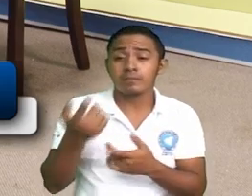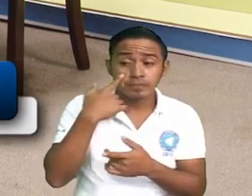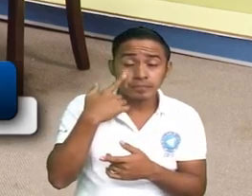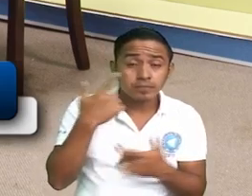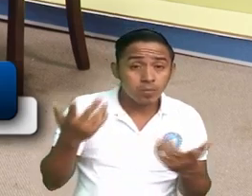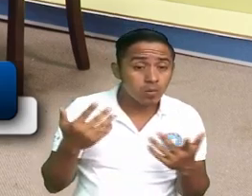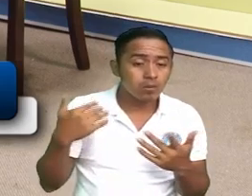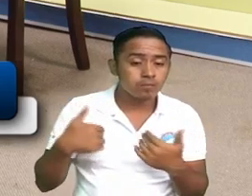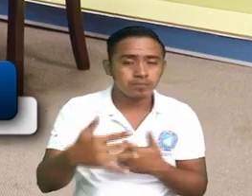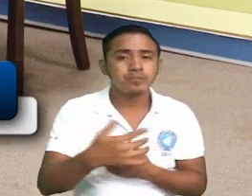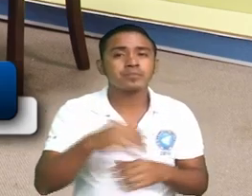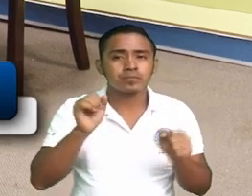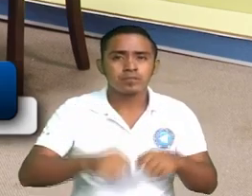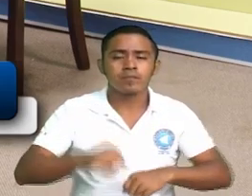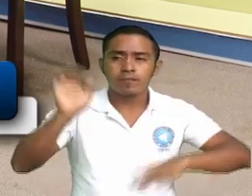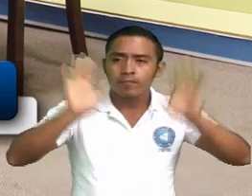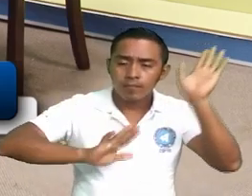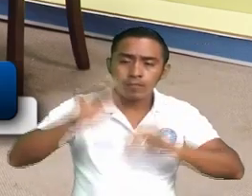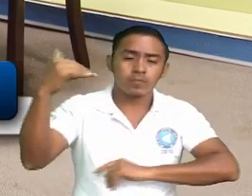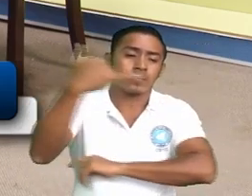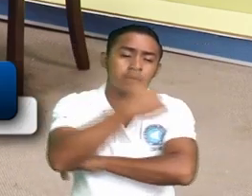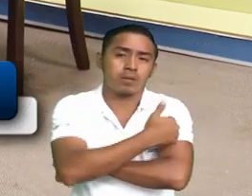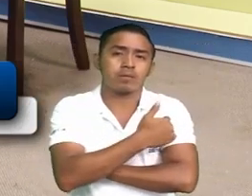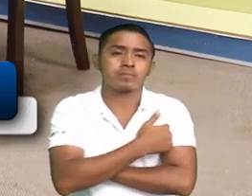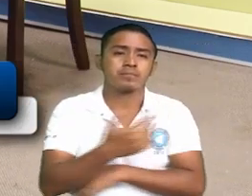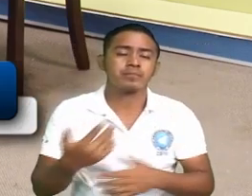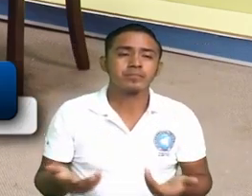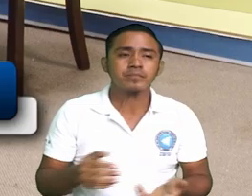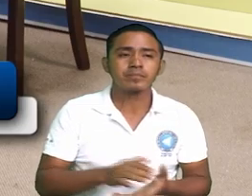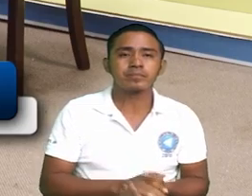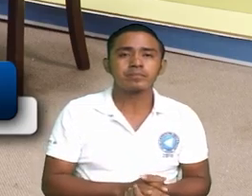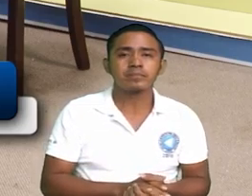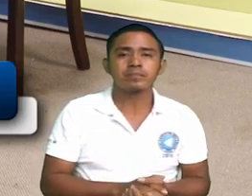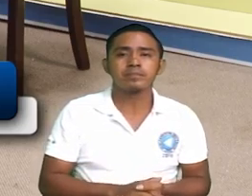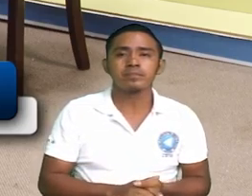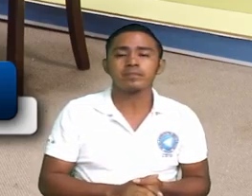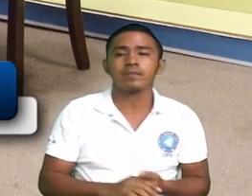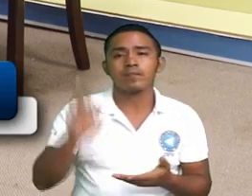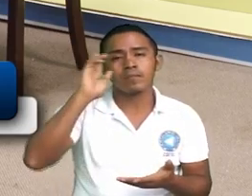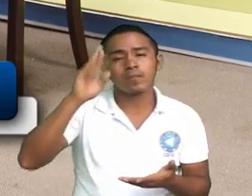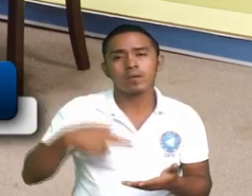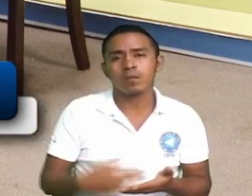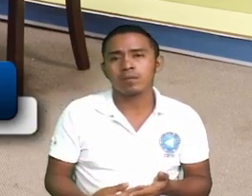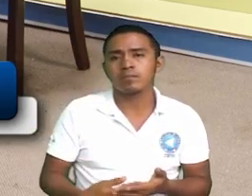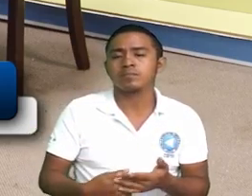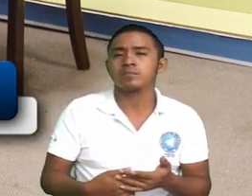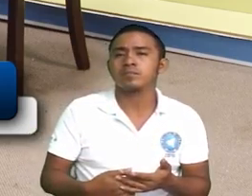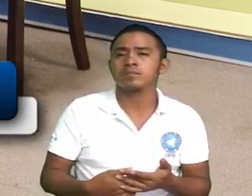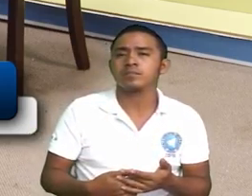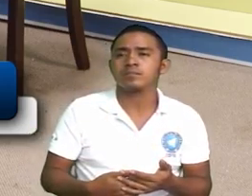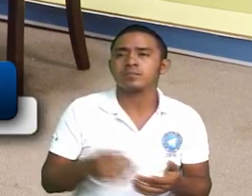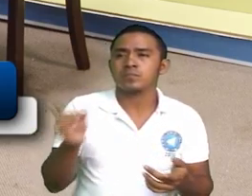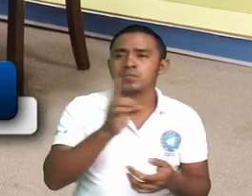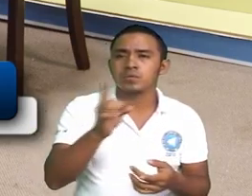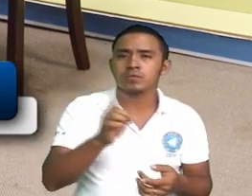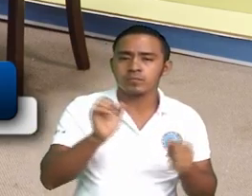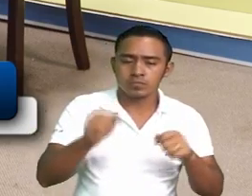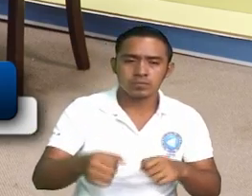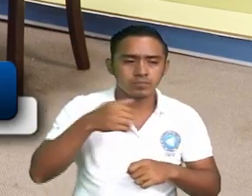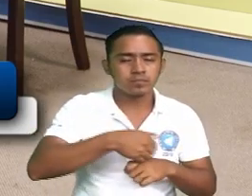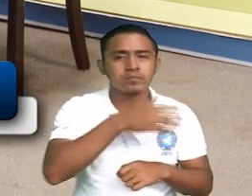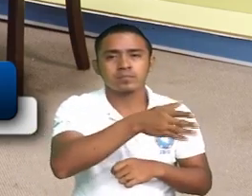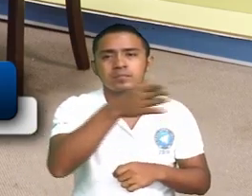todos podamos participar y ponernos la vacuna contra la influenza. Recordemos los lugares, doctora, dónde podemos llegar,